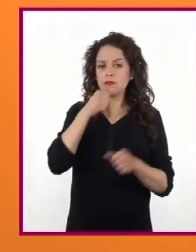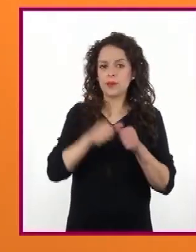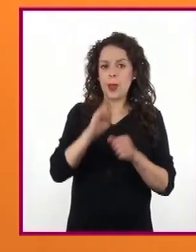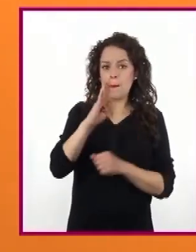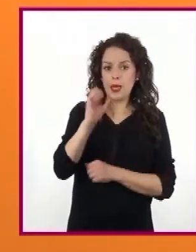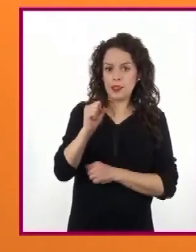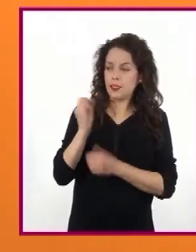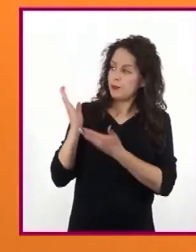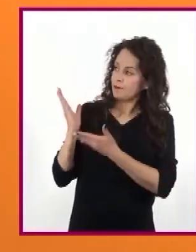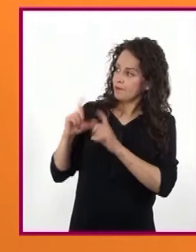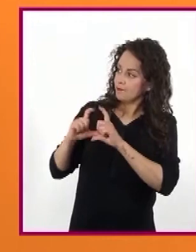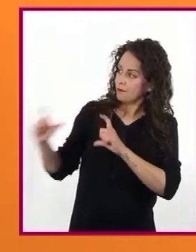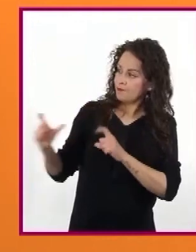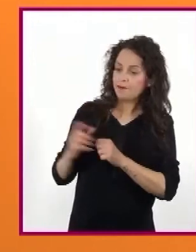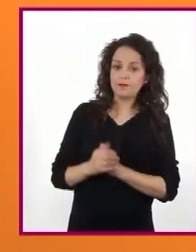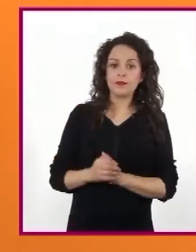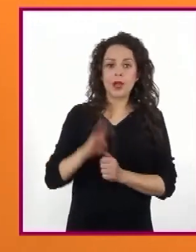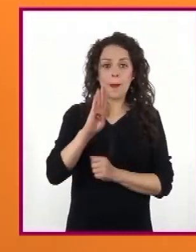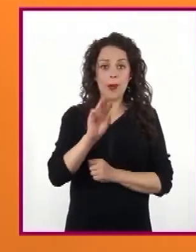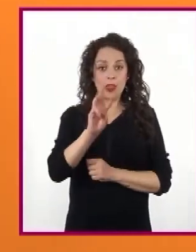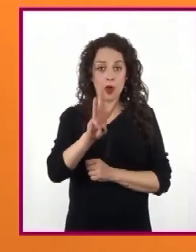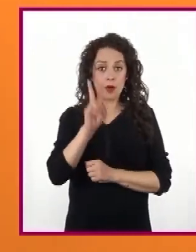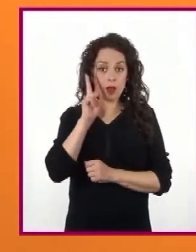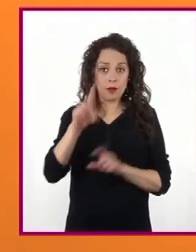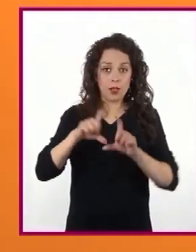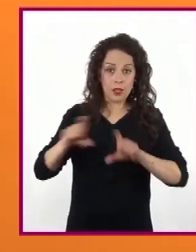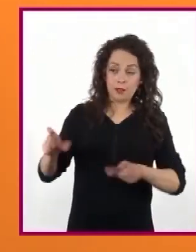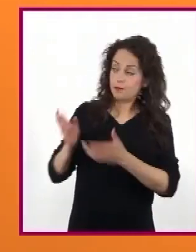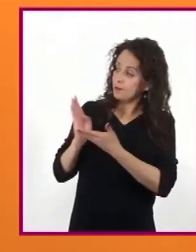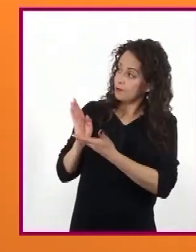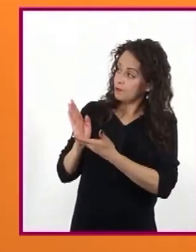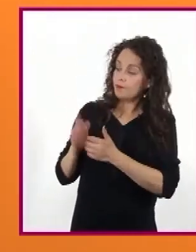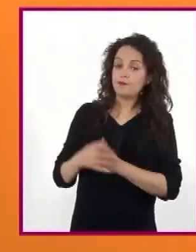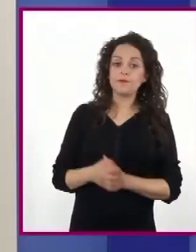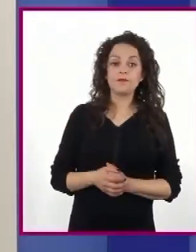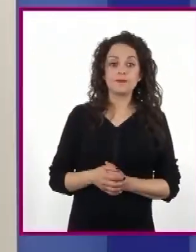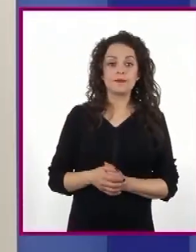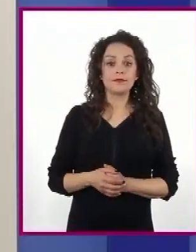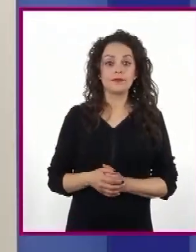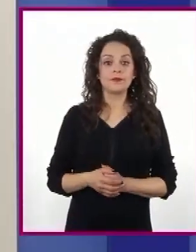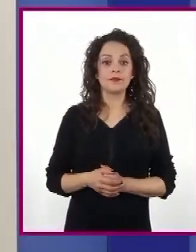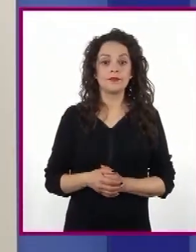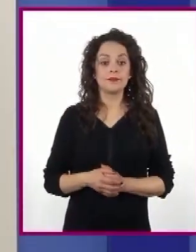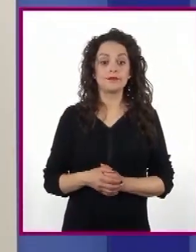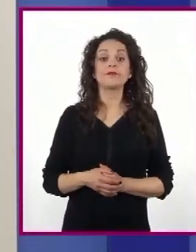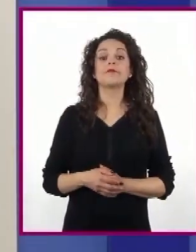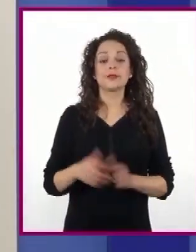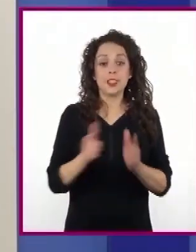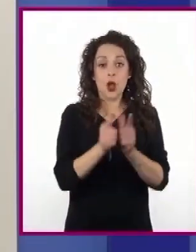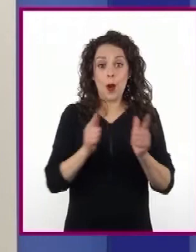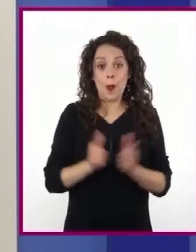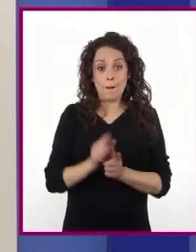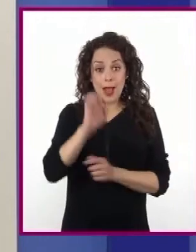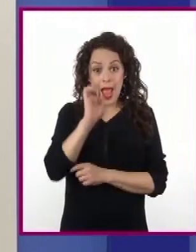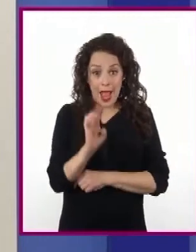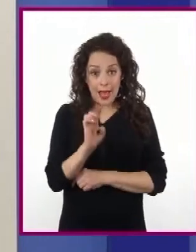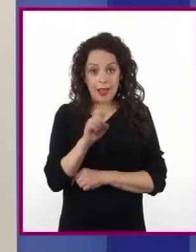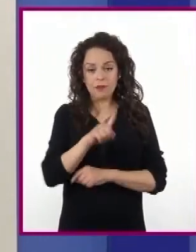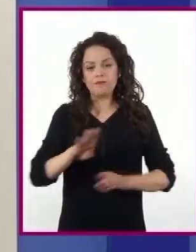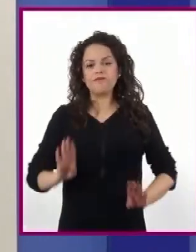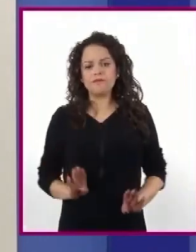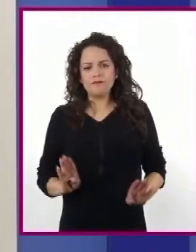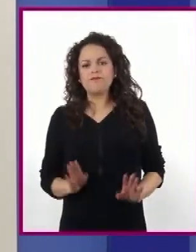seco estepario; BW, clima seco desértico. El grupo E se caracteriza por